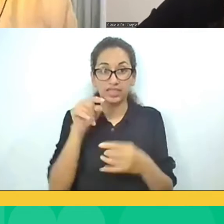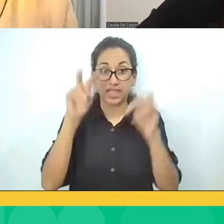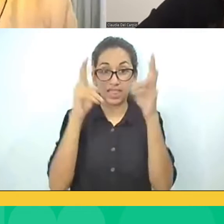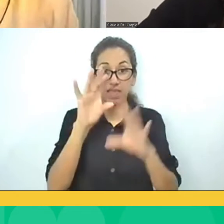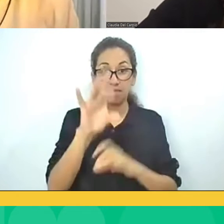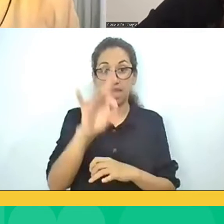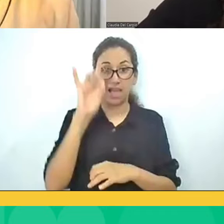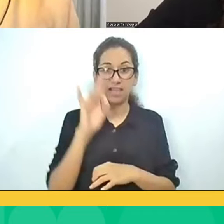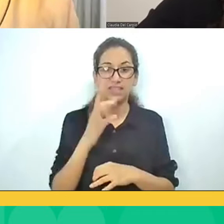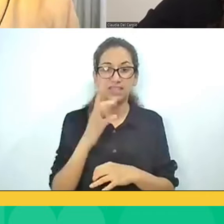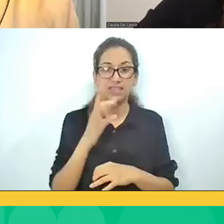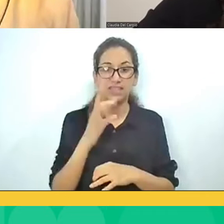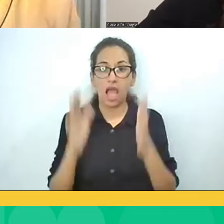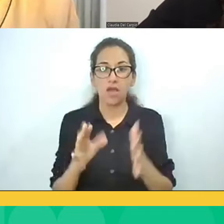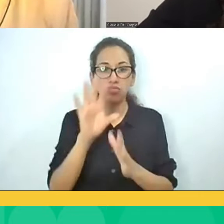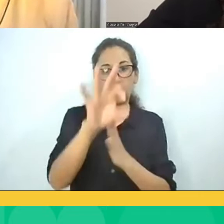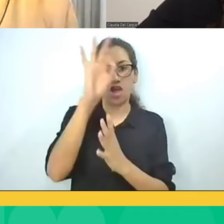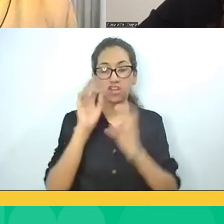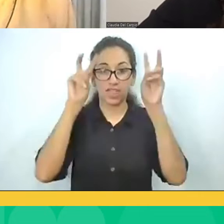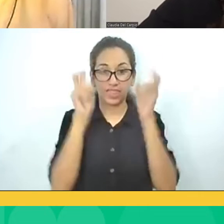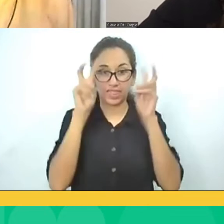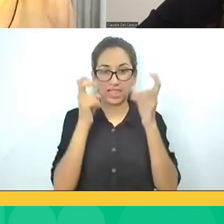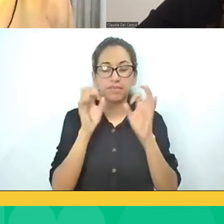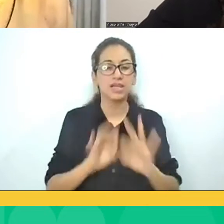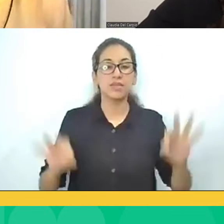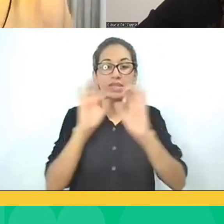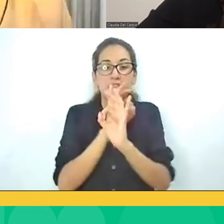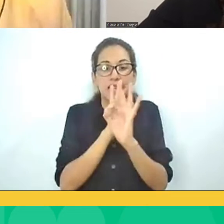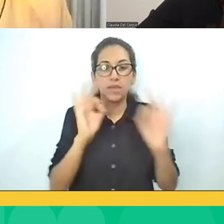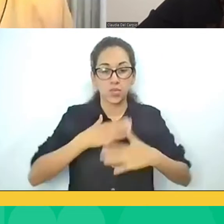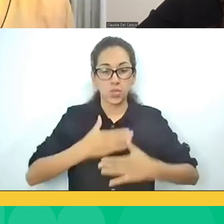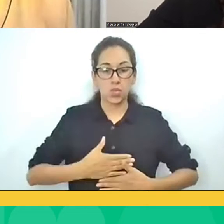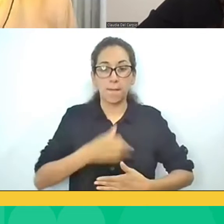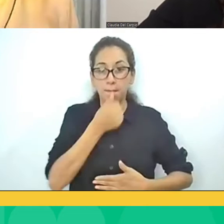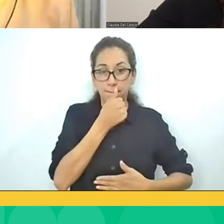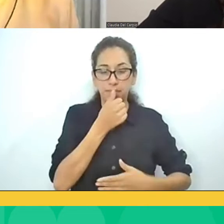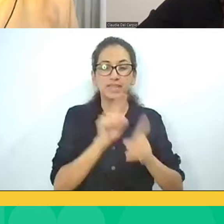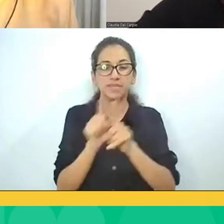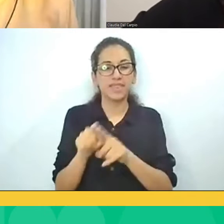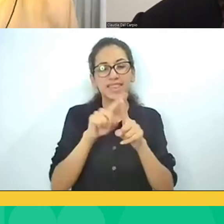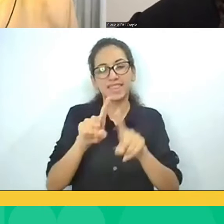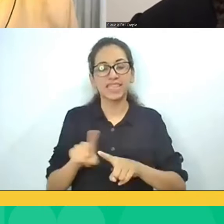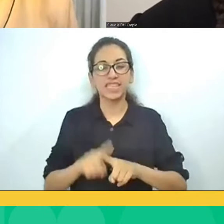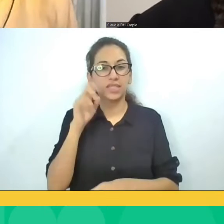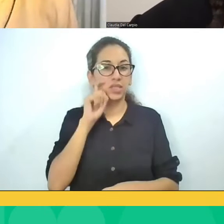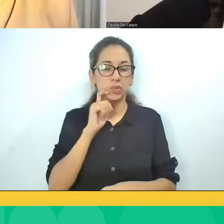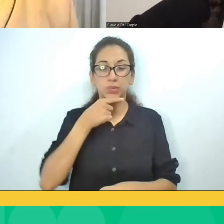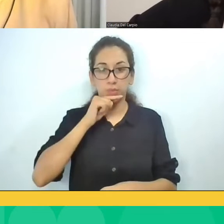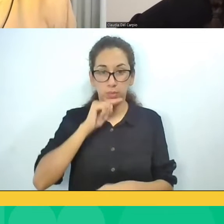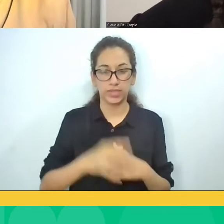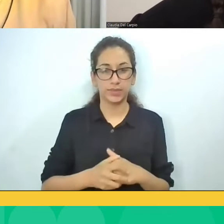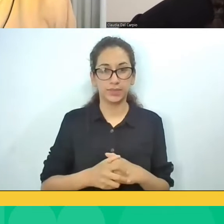por estudiantes, que tiene que ver con la higiene íntima y con distintos aspectos de la sexualidad en las mujeres.